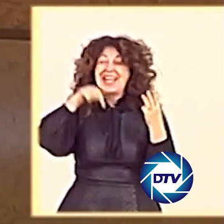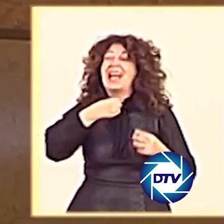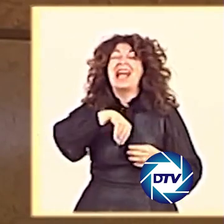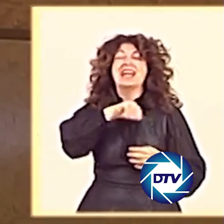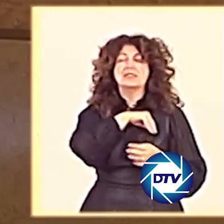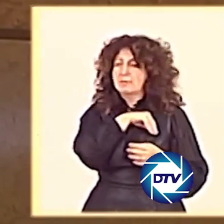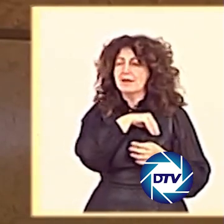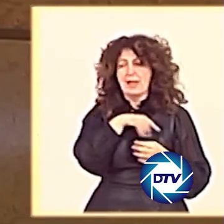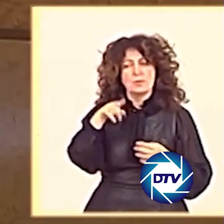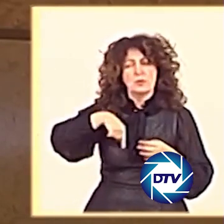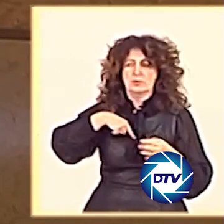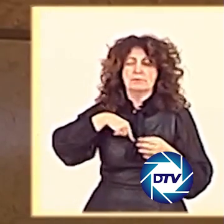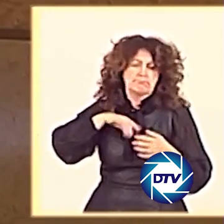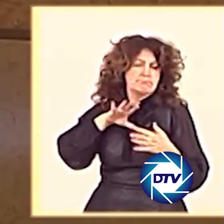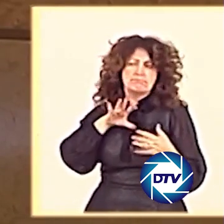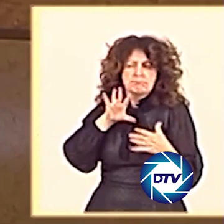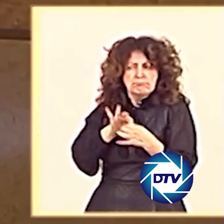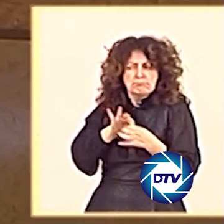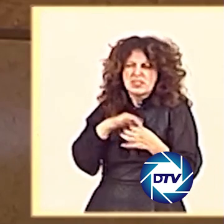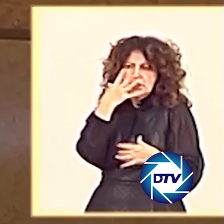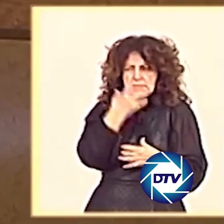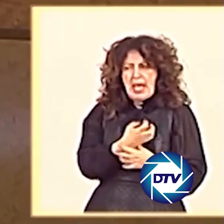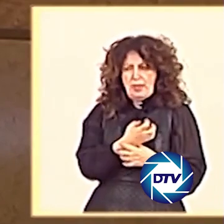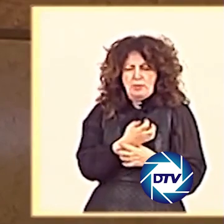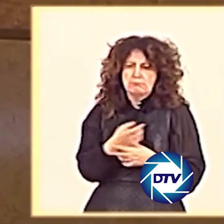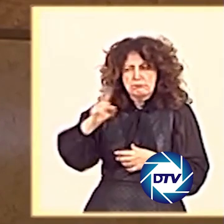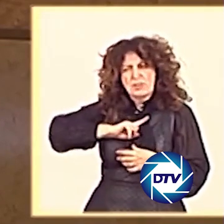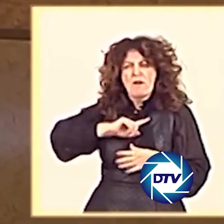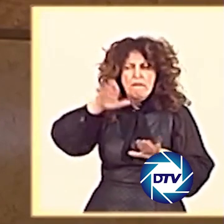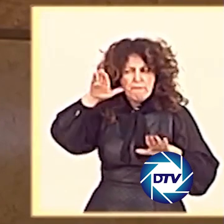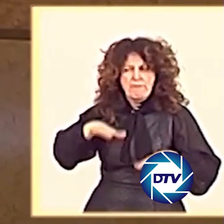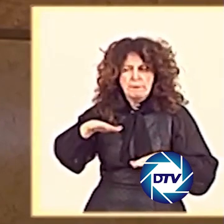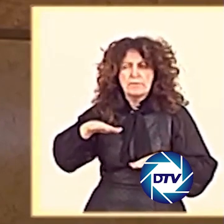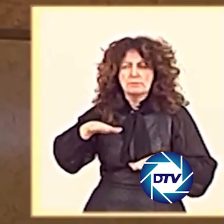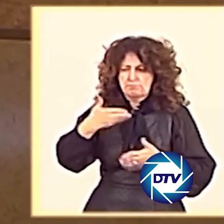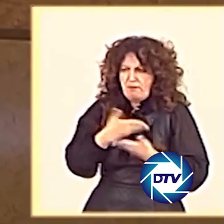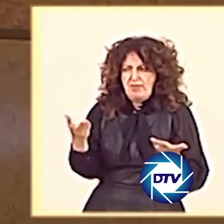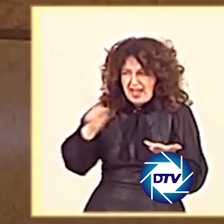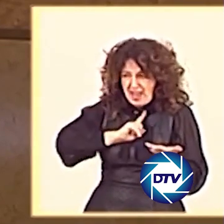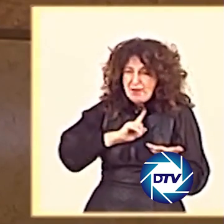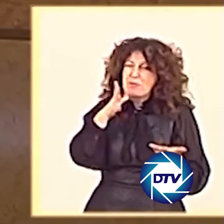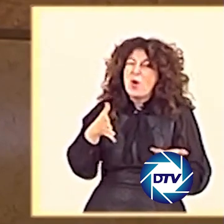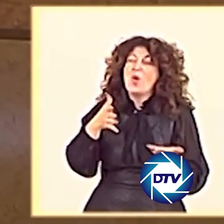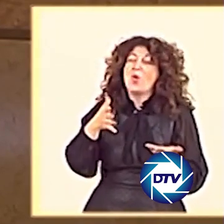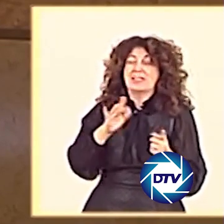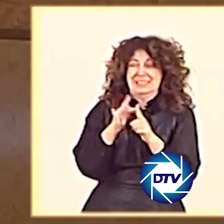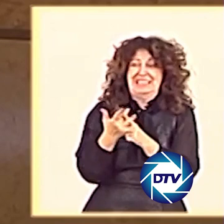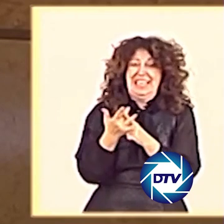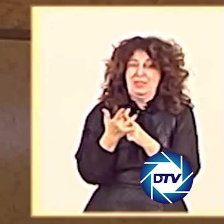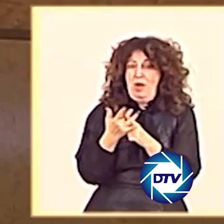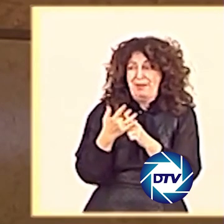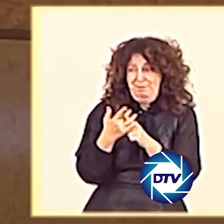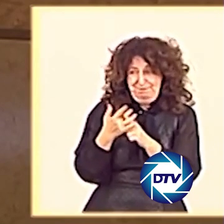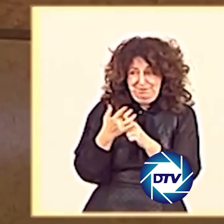encubrir el más de un centenar de asesinatos denunciados por acordar ante la guardia civil en los que podría estar involucrada la actual ministra de defensa